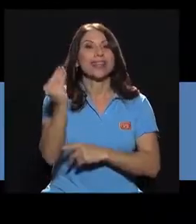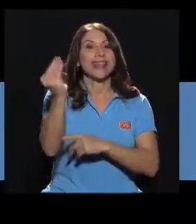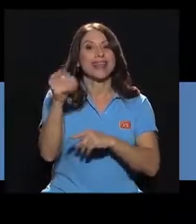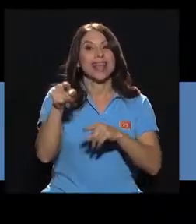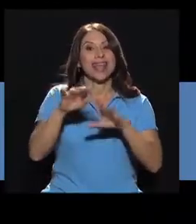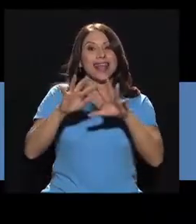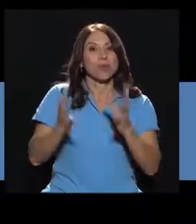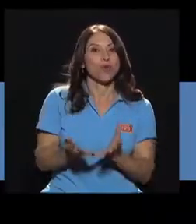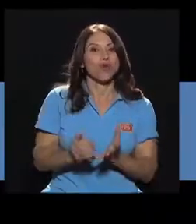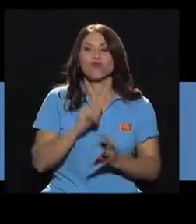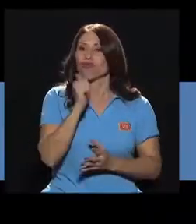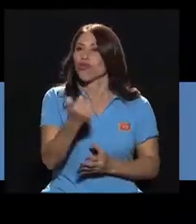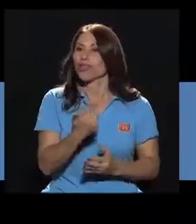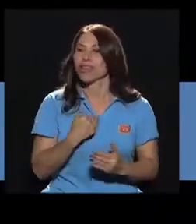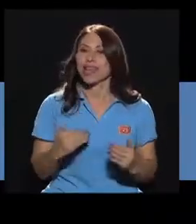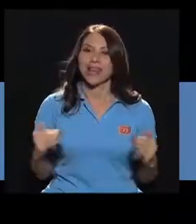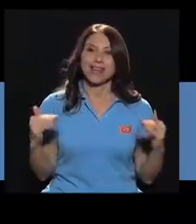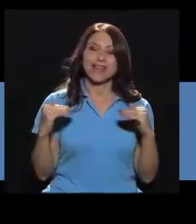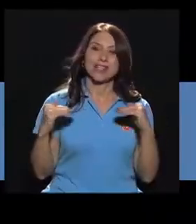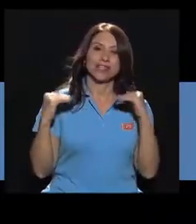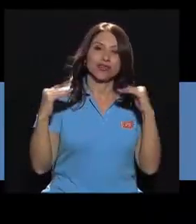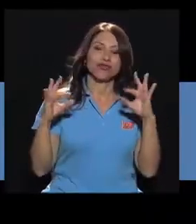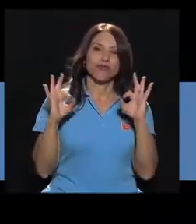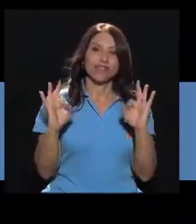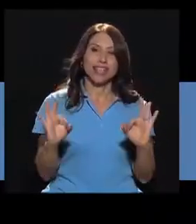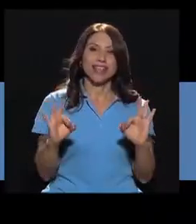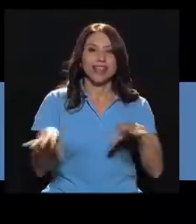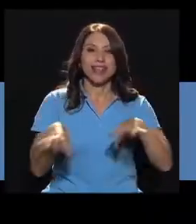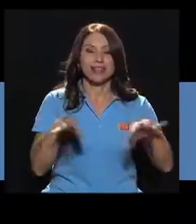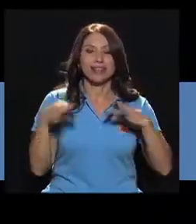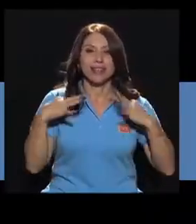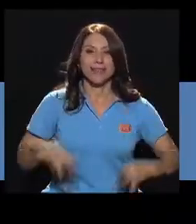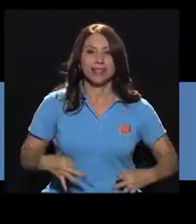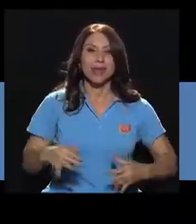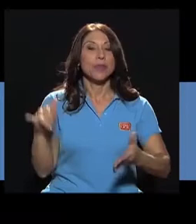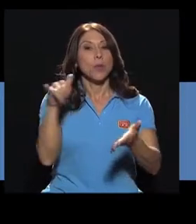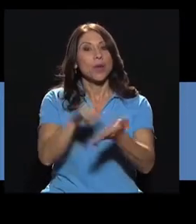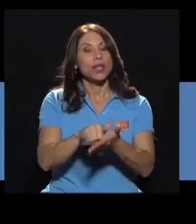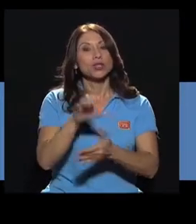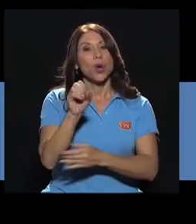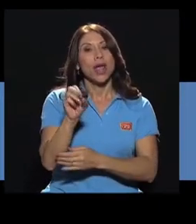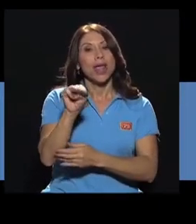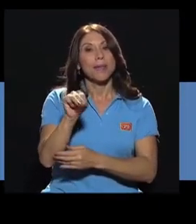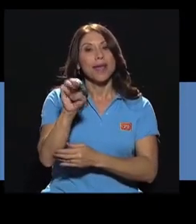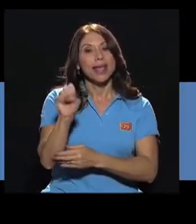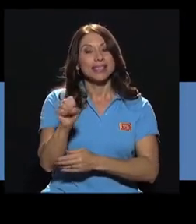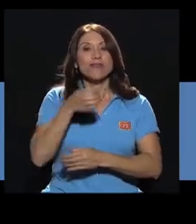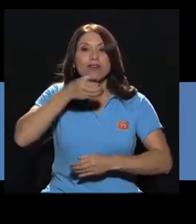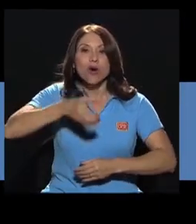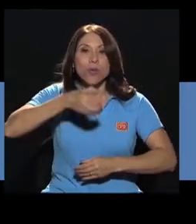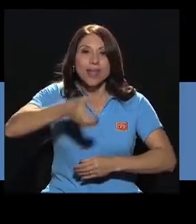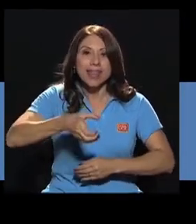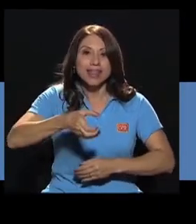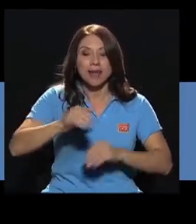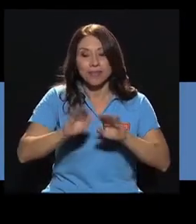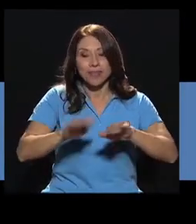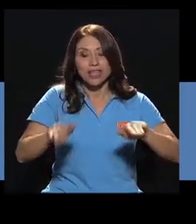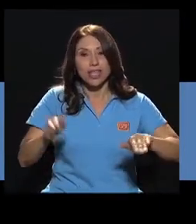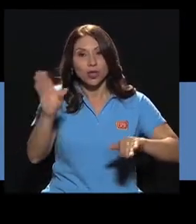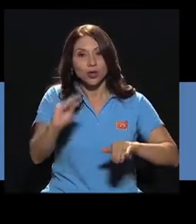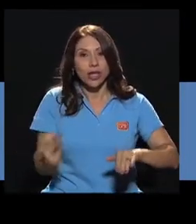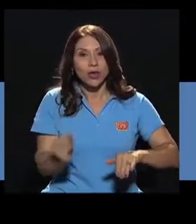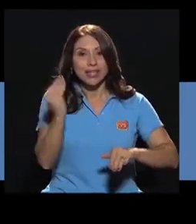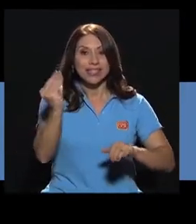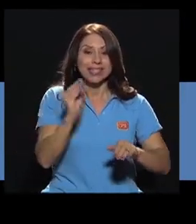mundo no tiene un nivel suficiente de actividad física. Por esto, la OMS recomienda practicar, para